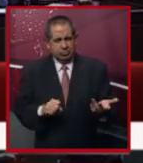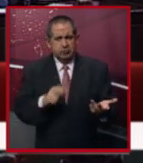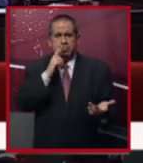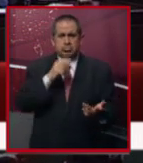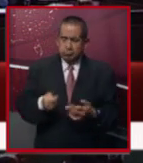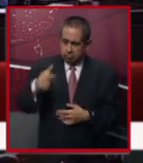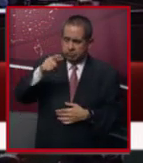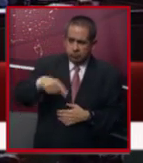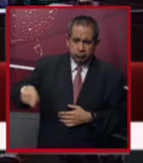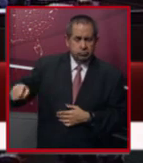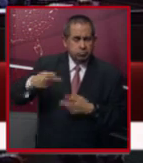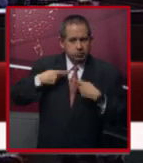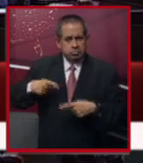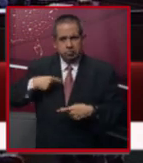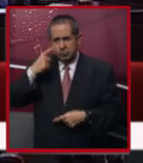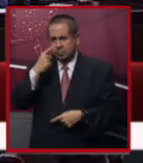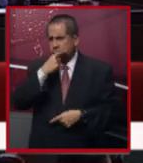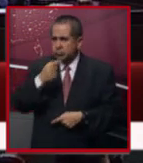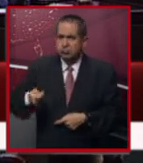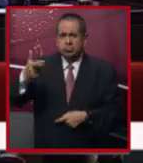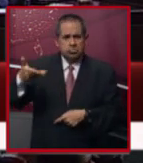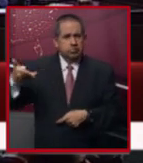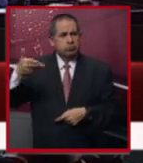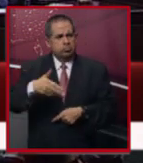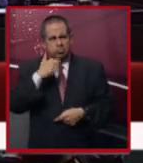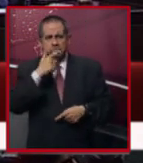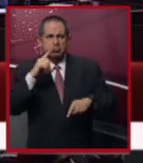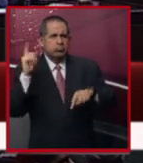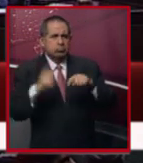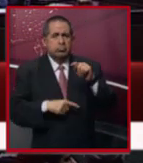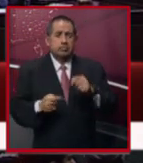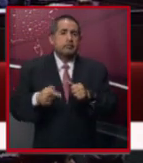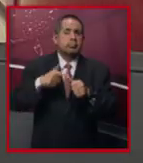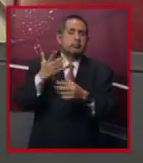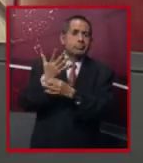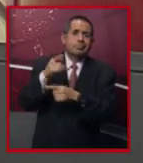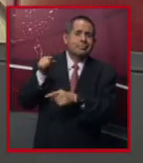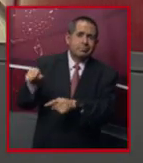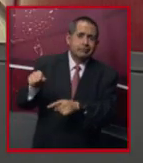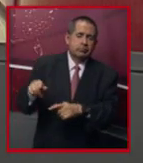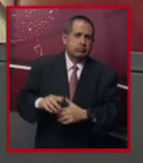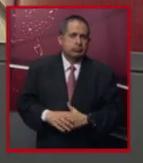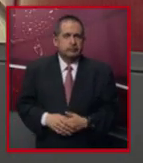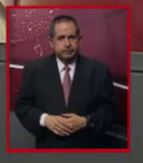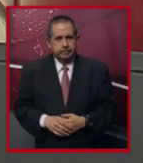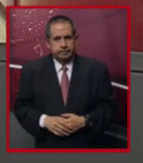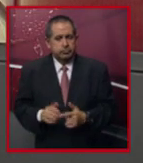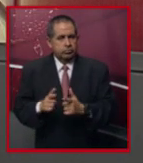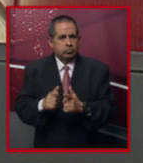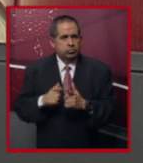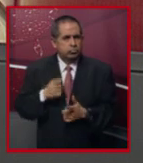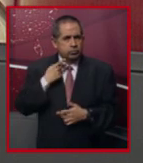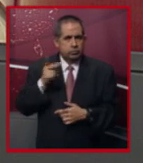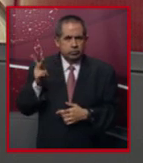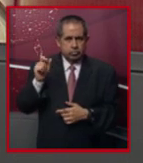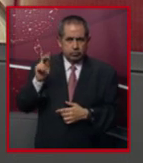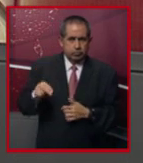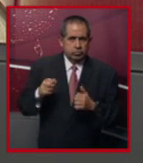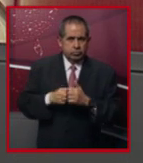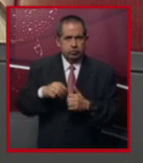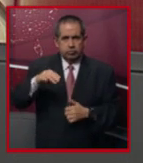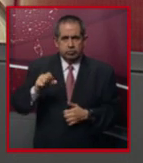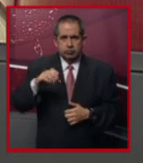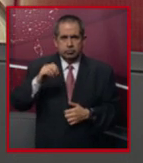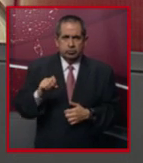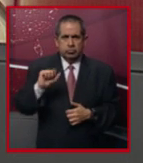este un instrumento que busca empoderar al ciudadano? El Partido de Acción Nacional, a través del diputado Marcos Aguilar